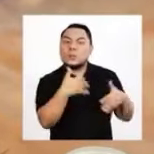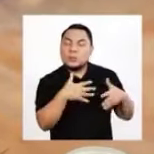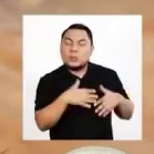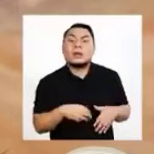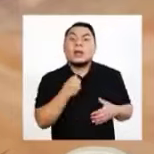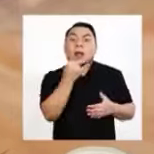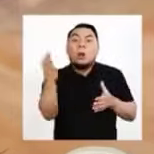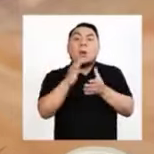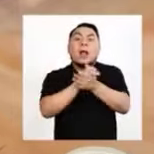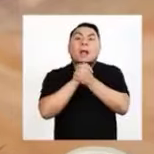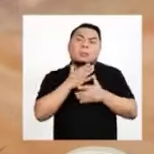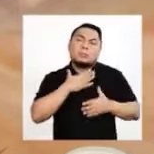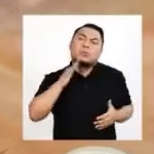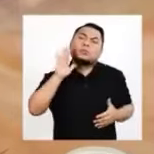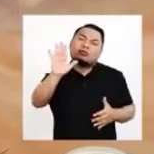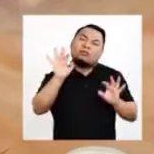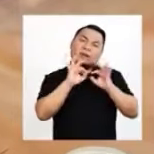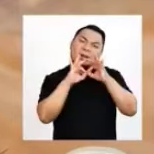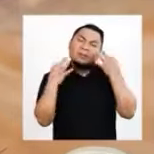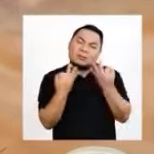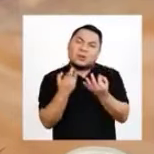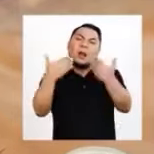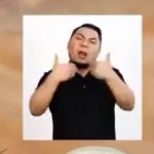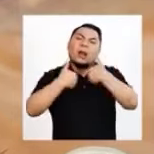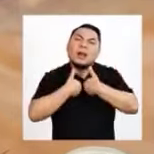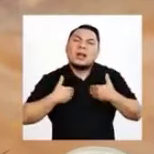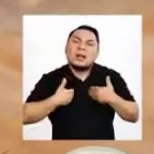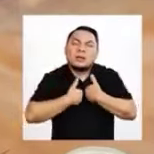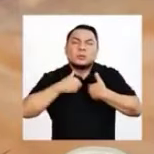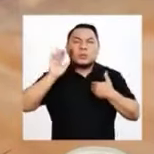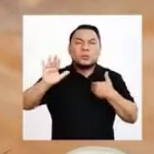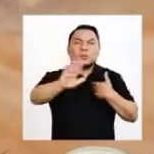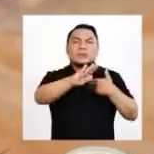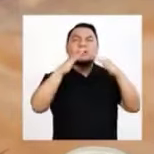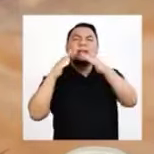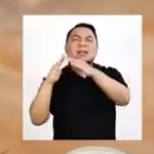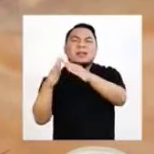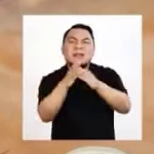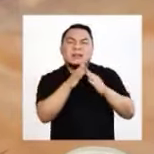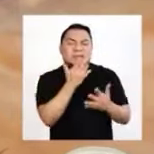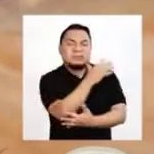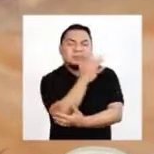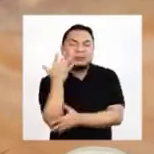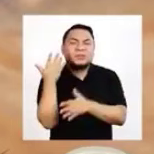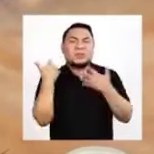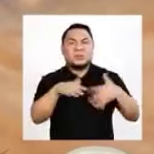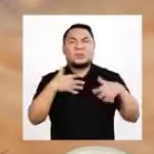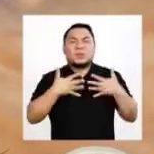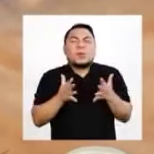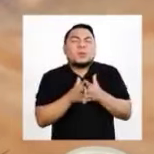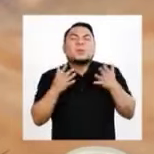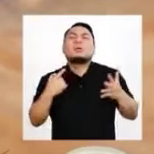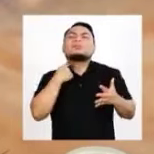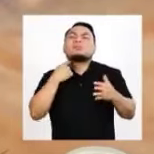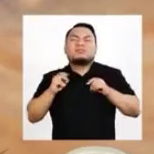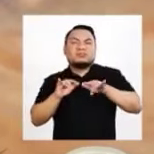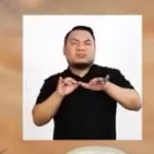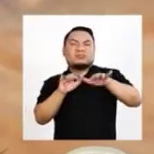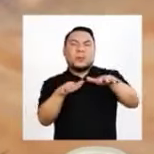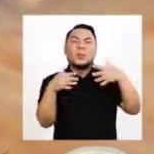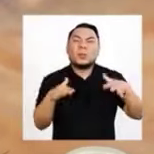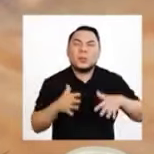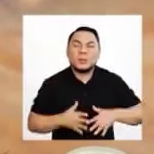Ayacucho. Algunos amigos míos, sus familias, animales, casas y chacras fueron